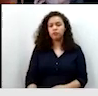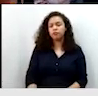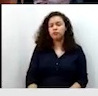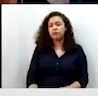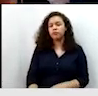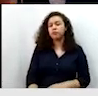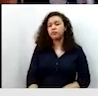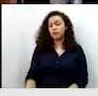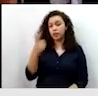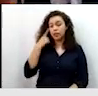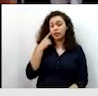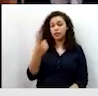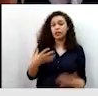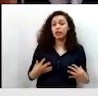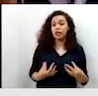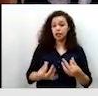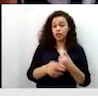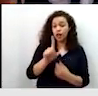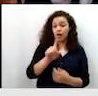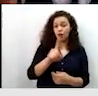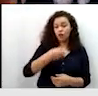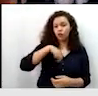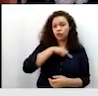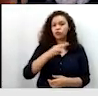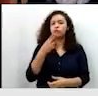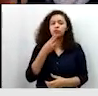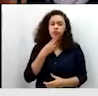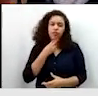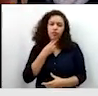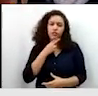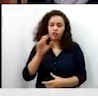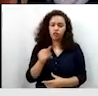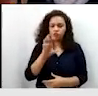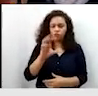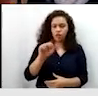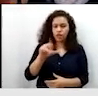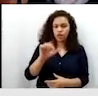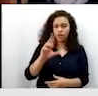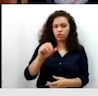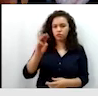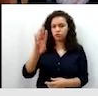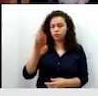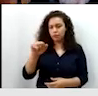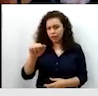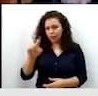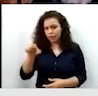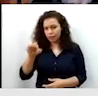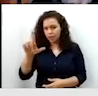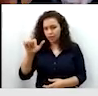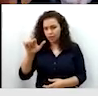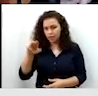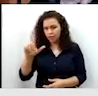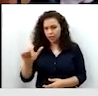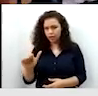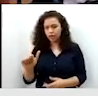que ver la calidad de agua que estamos utilizando, Juan Carlos, Banda Manila. Aquí como tal, en